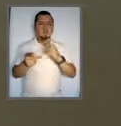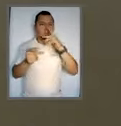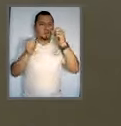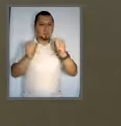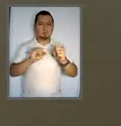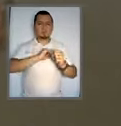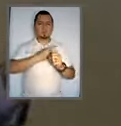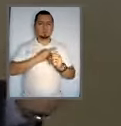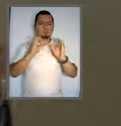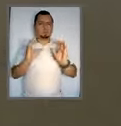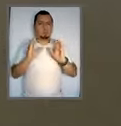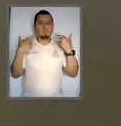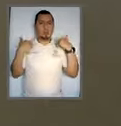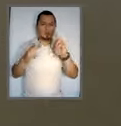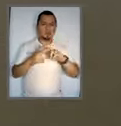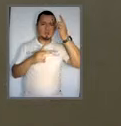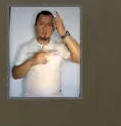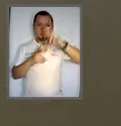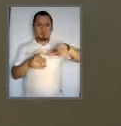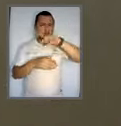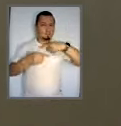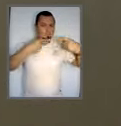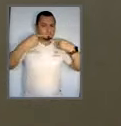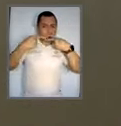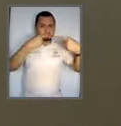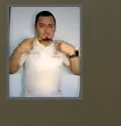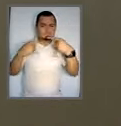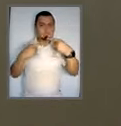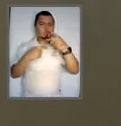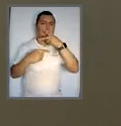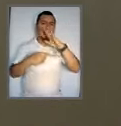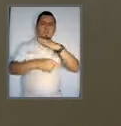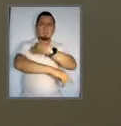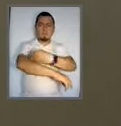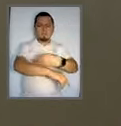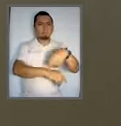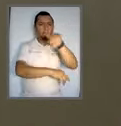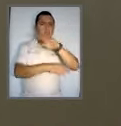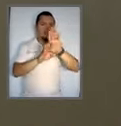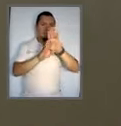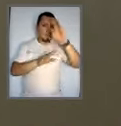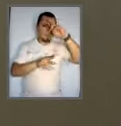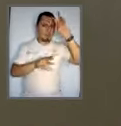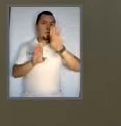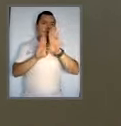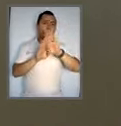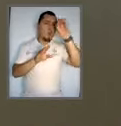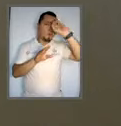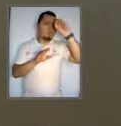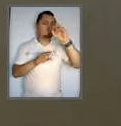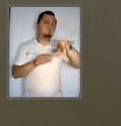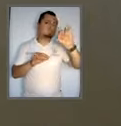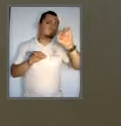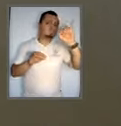en colegialidad, profesores, con directivos y por supuesto con padres de familia, la mejor manera de conducirse durante esta